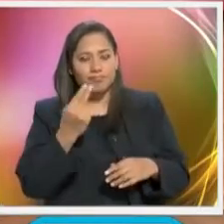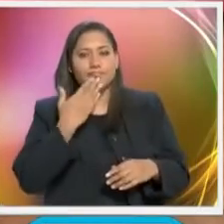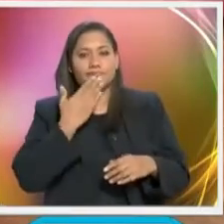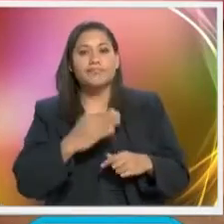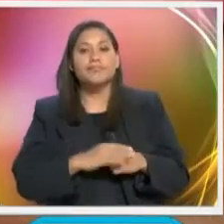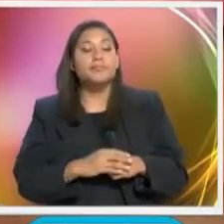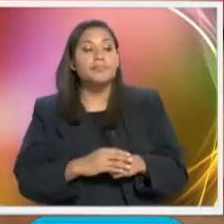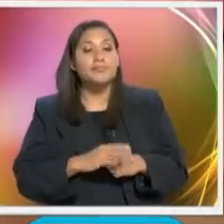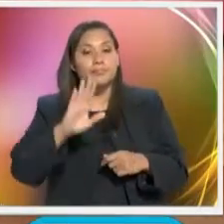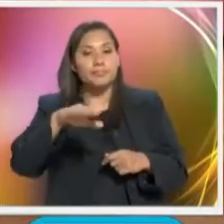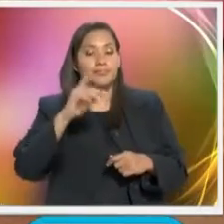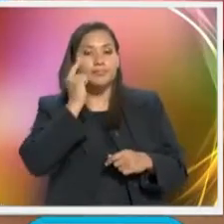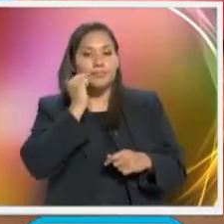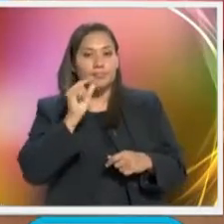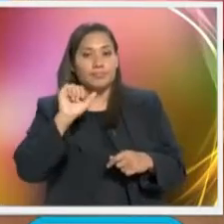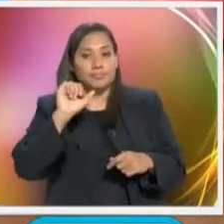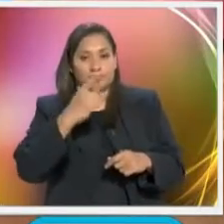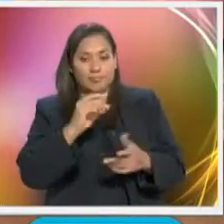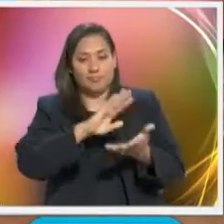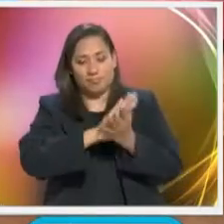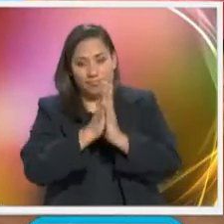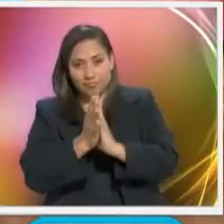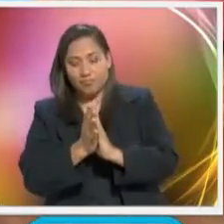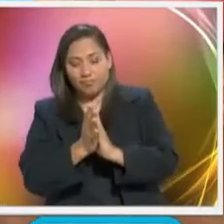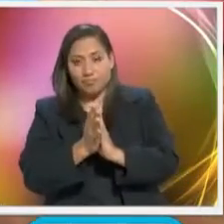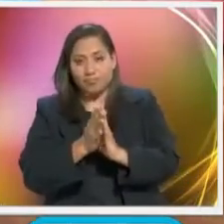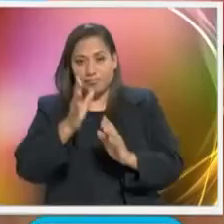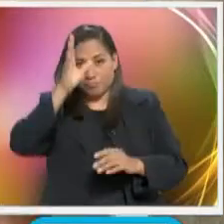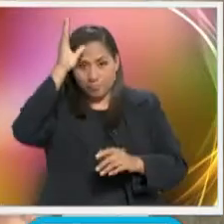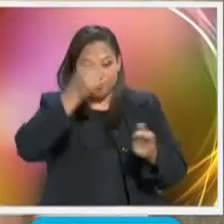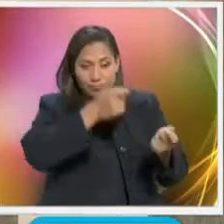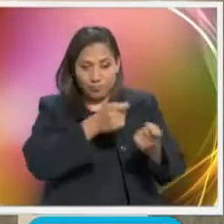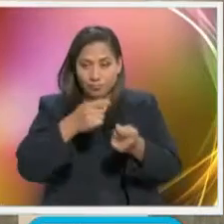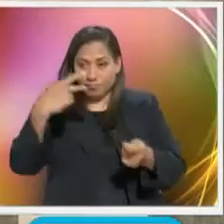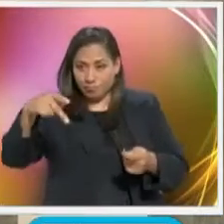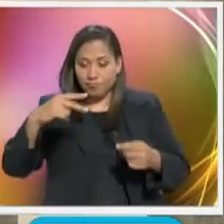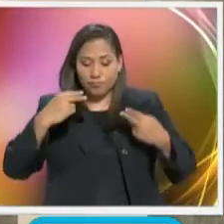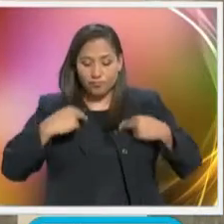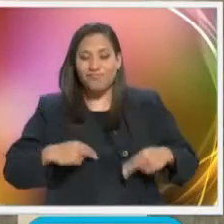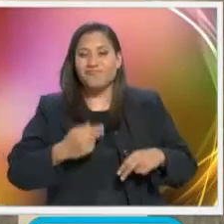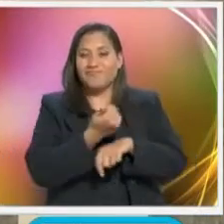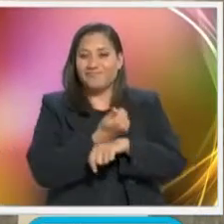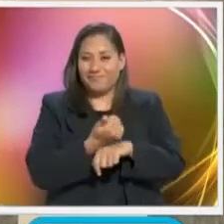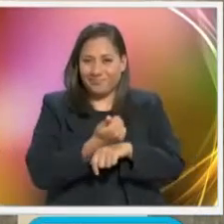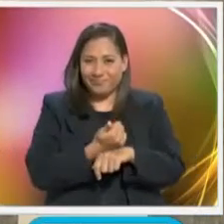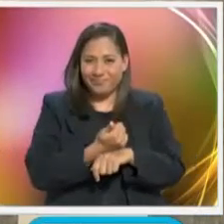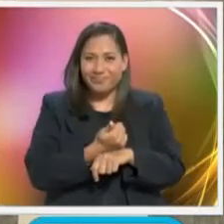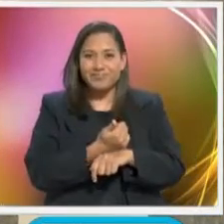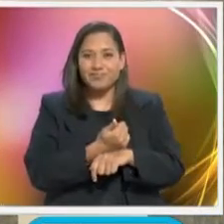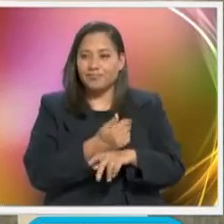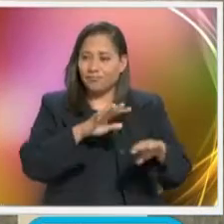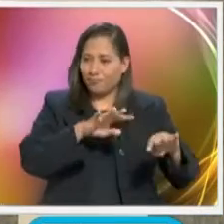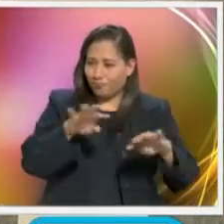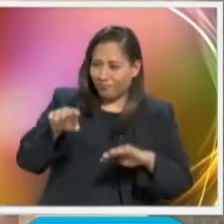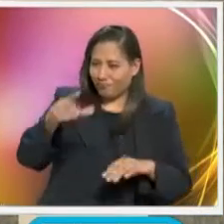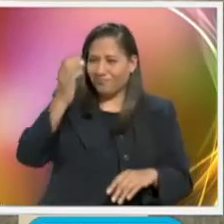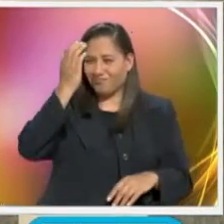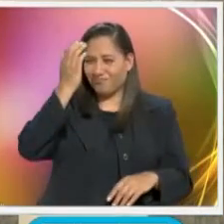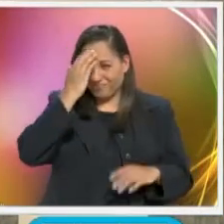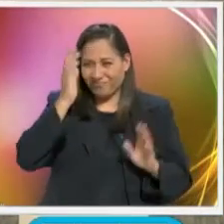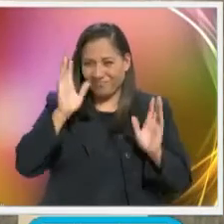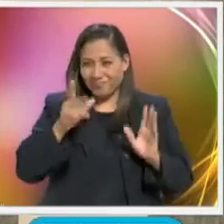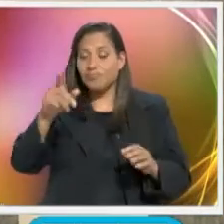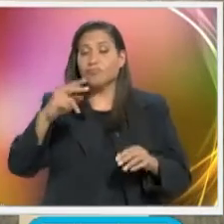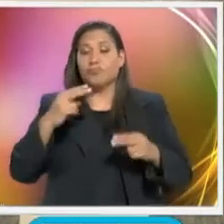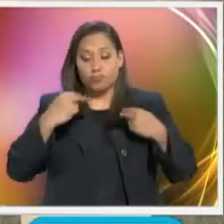¿no? supuesto. Oye, Enrique, y algo representativo en serio de los bomberos es el uniforme, ¿no? Sí. Es como el ícono. Claro. Exacto. Y este uniforme